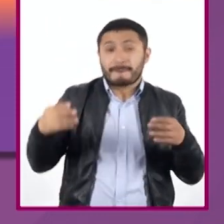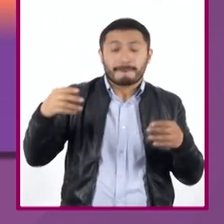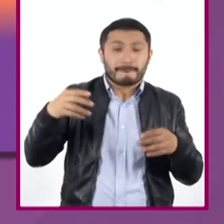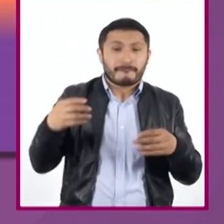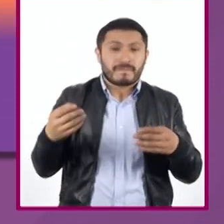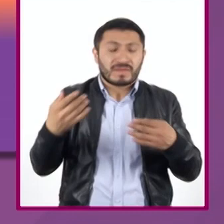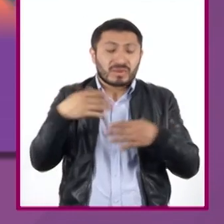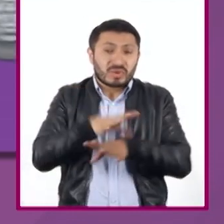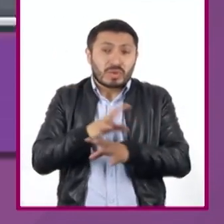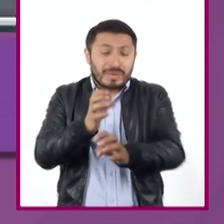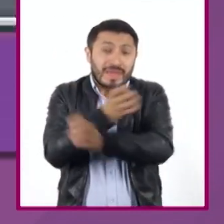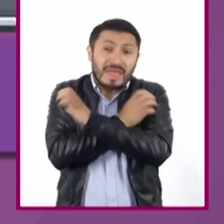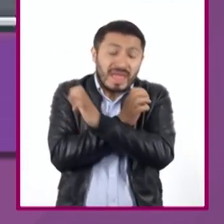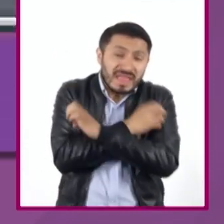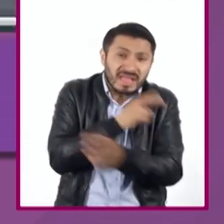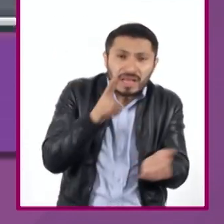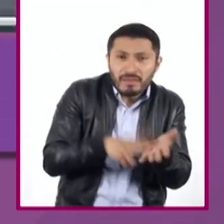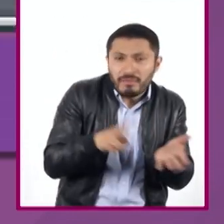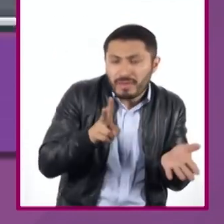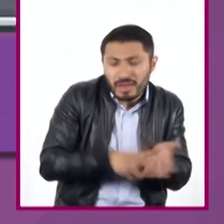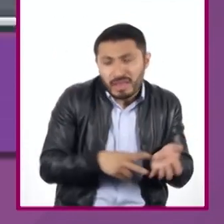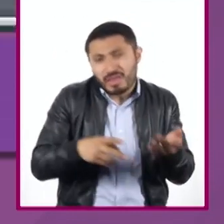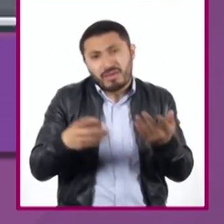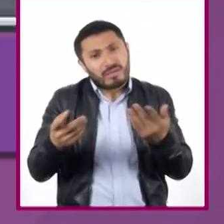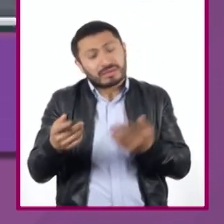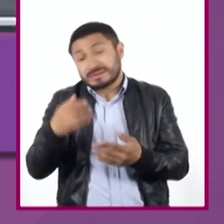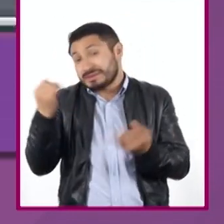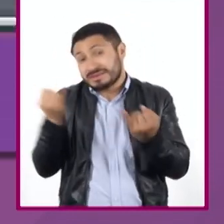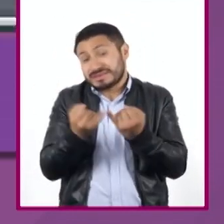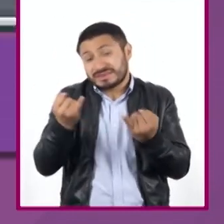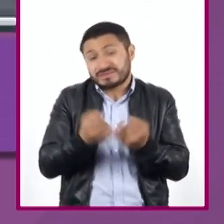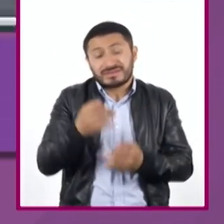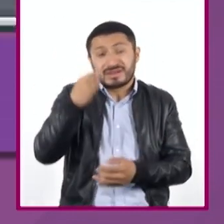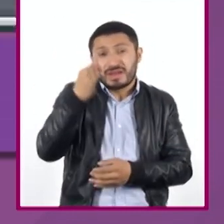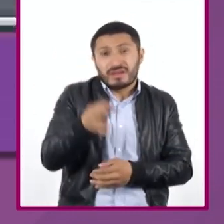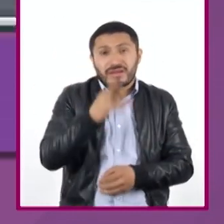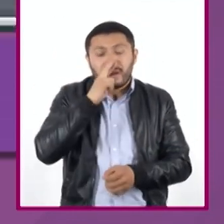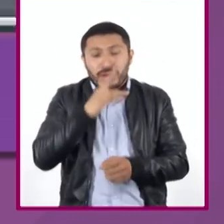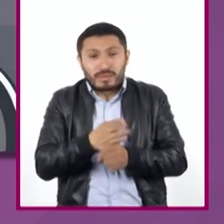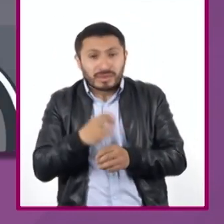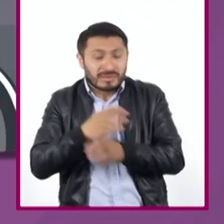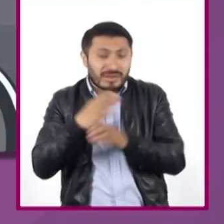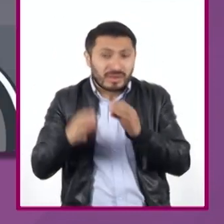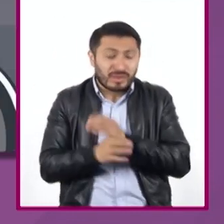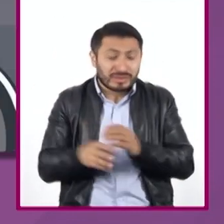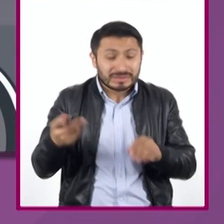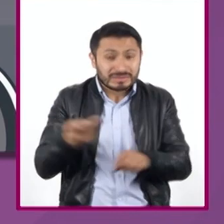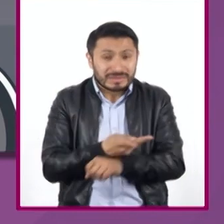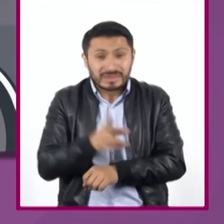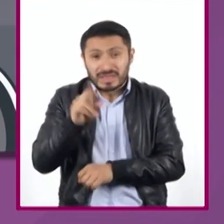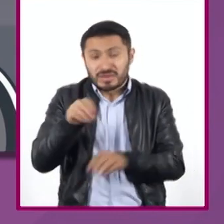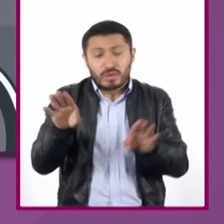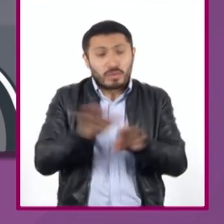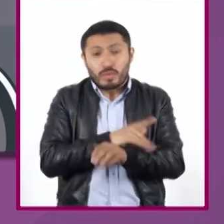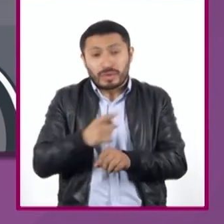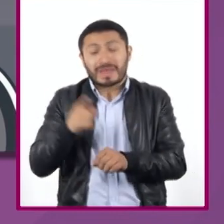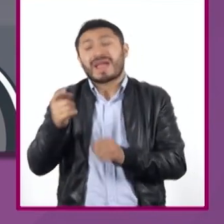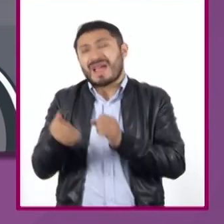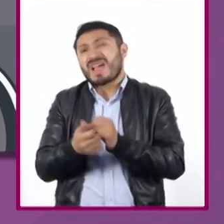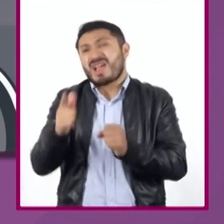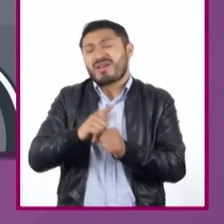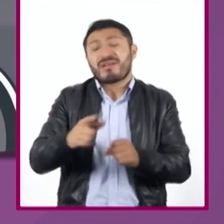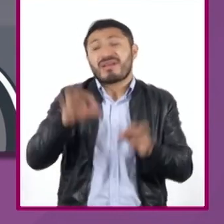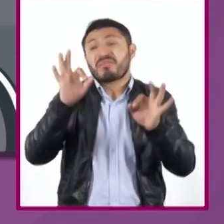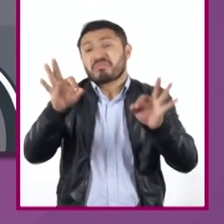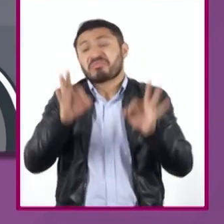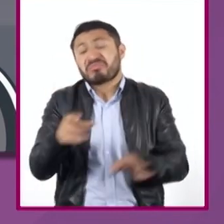derechos y valores morales, así como asumir las consecuencias de nuestros actos. No porque sea socialmente correcto o lo que